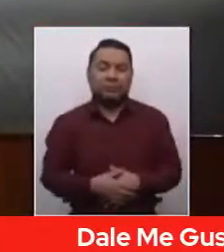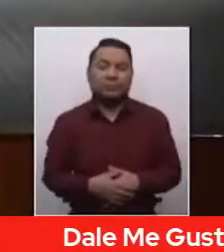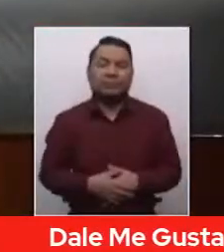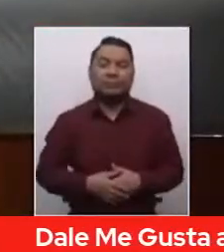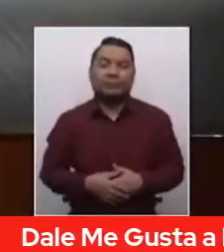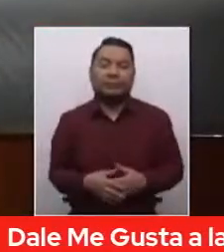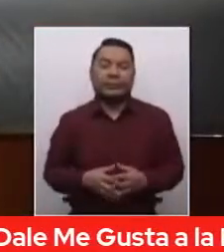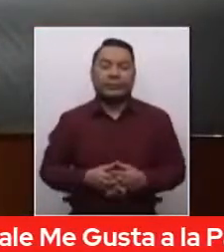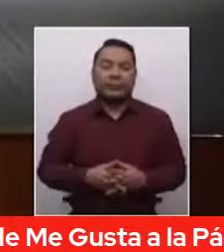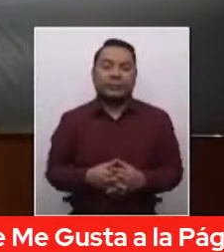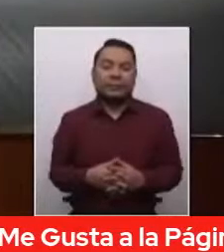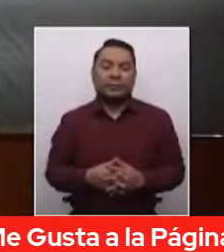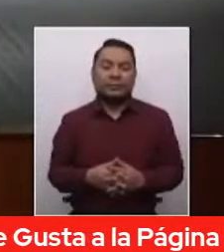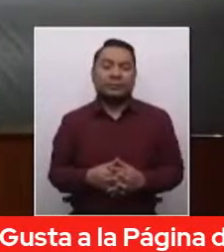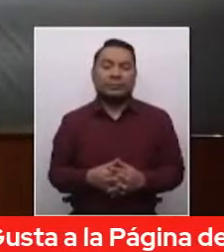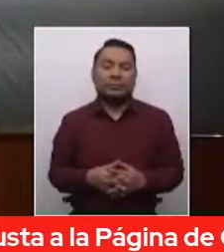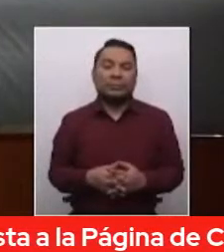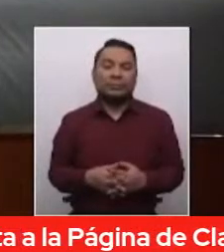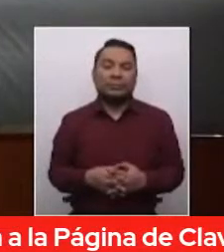candidato.